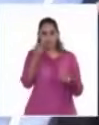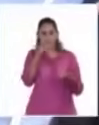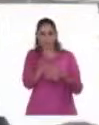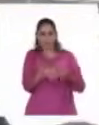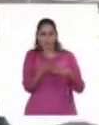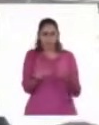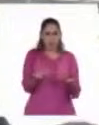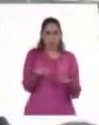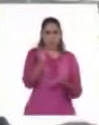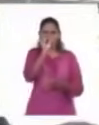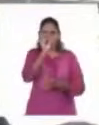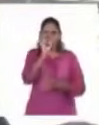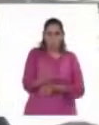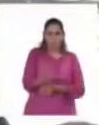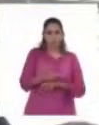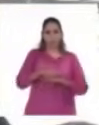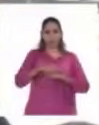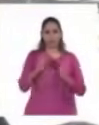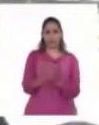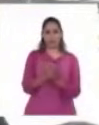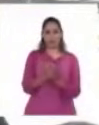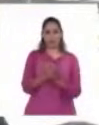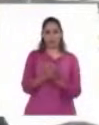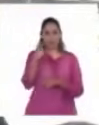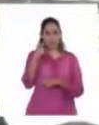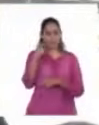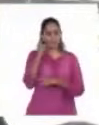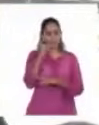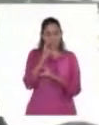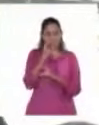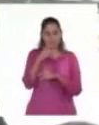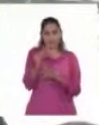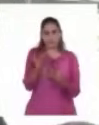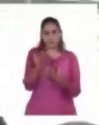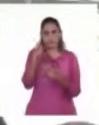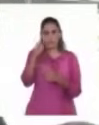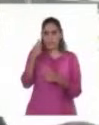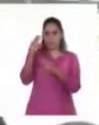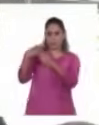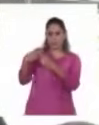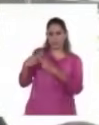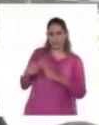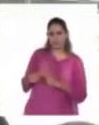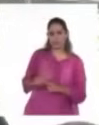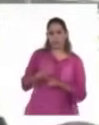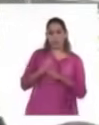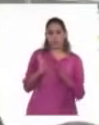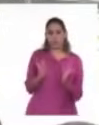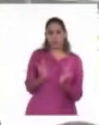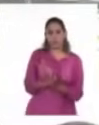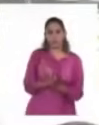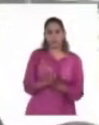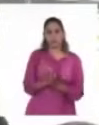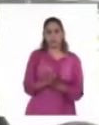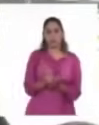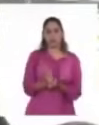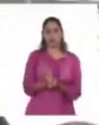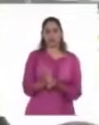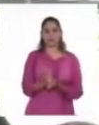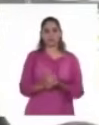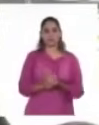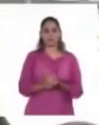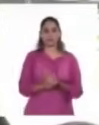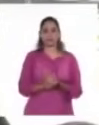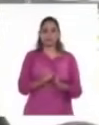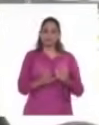visceral mi primer impacto fue cuando vil lista ya eh que es quizás para mí el